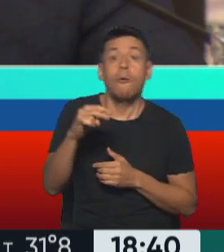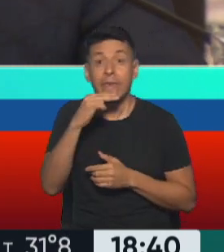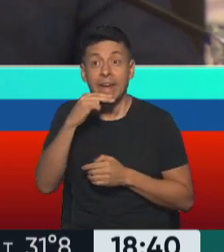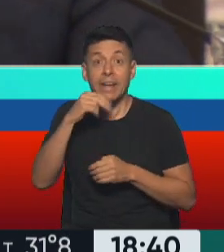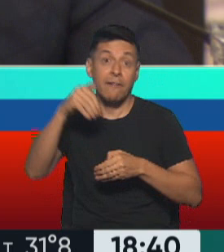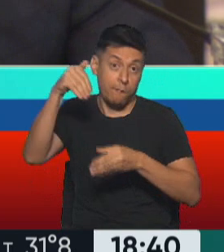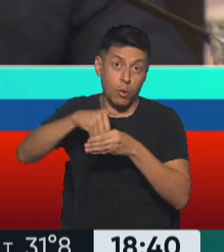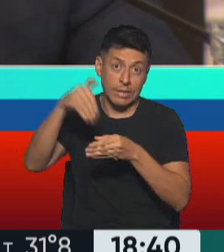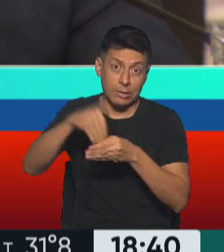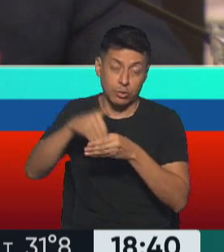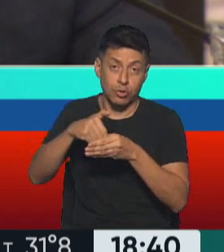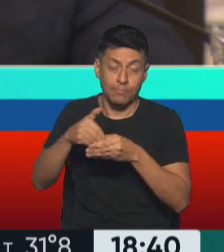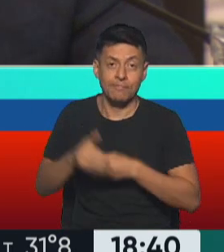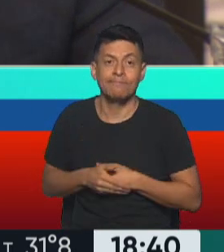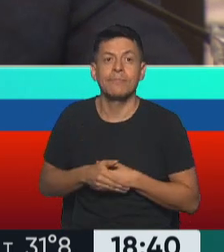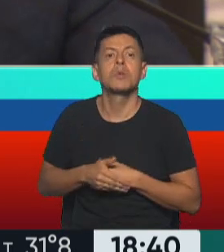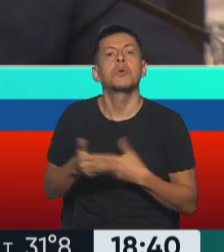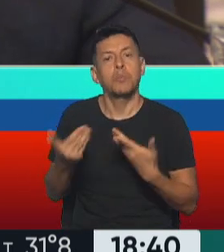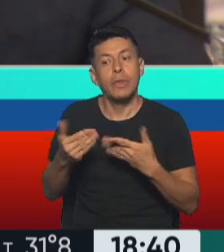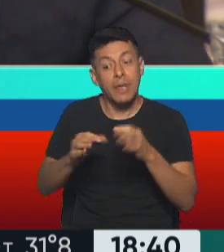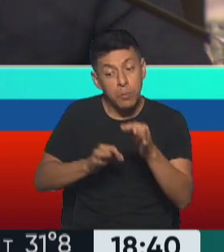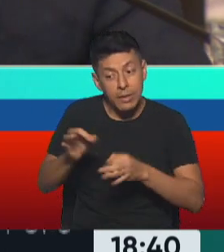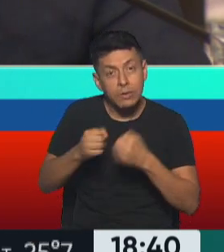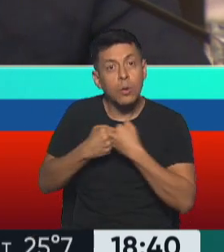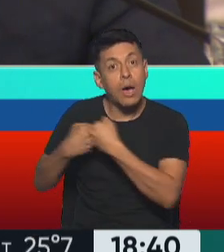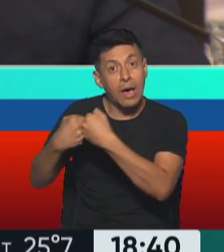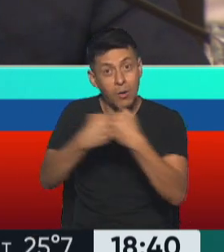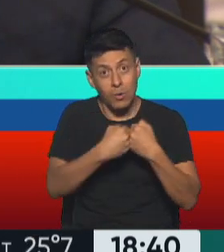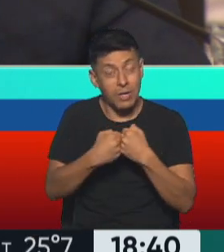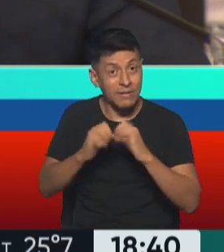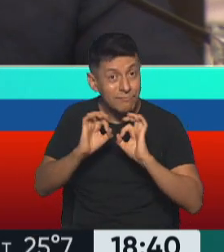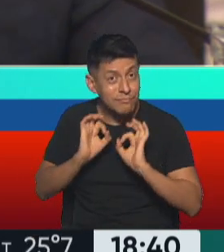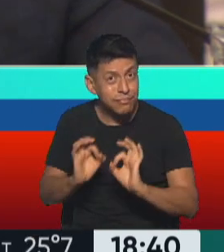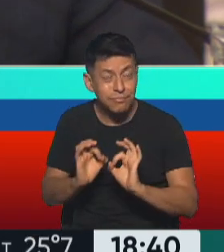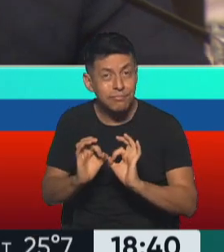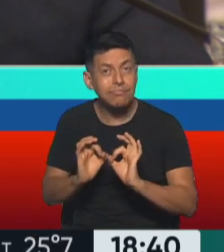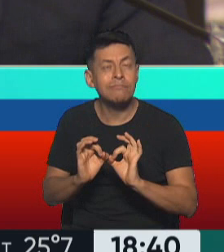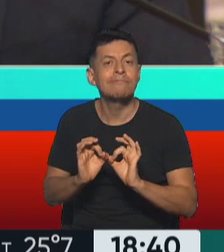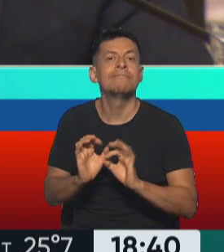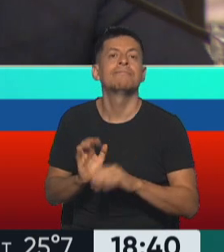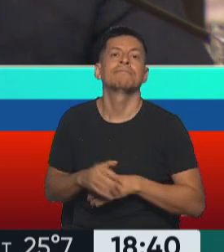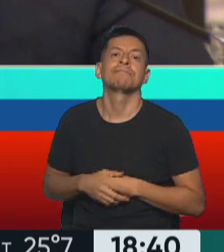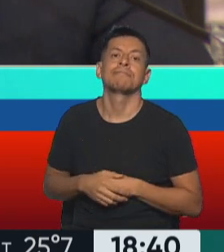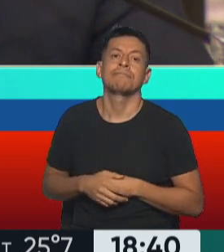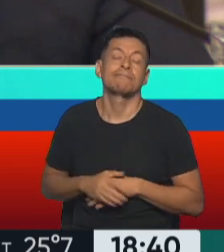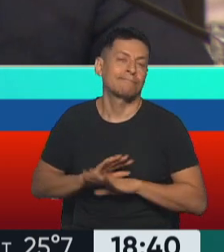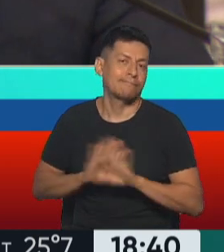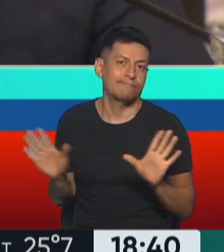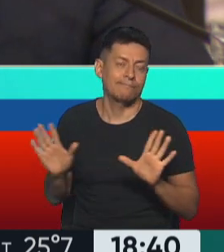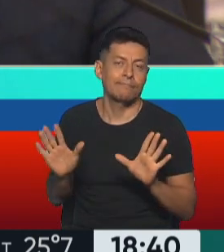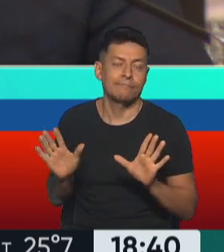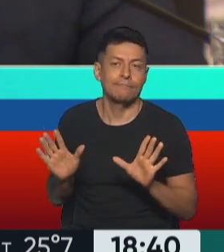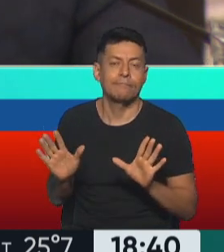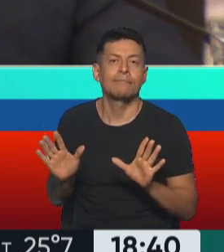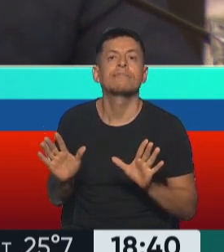se pueda tener finalmente el proyecto acordado en ambas cámaras y se pueda convertir, bueno, finalmente en la